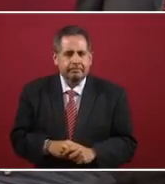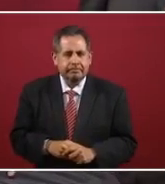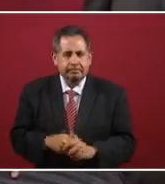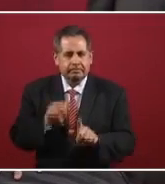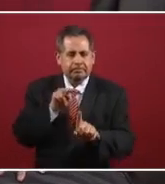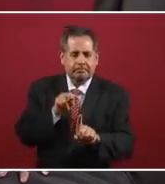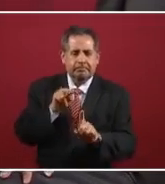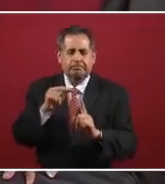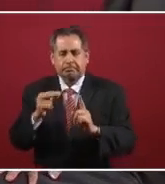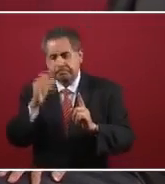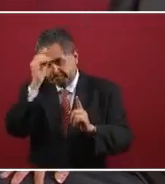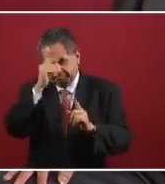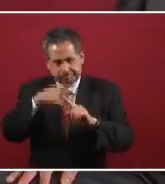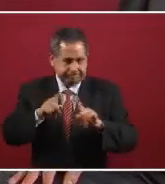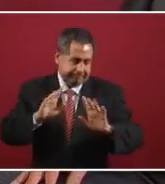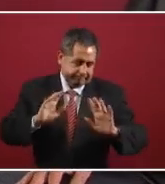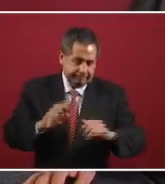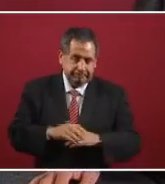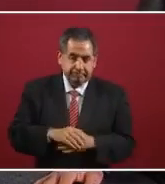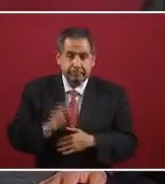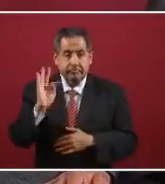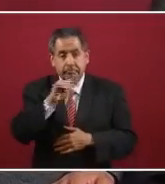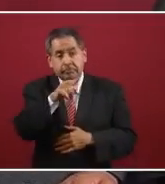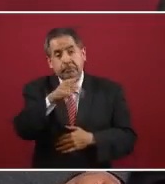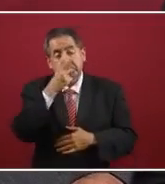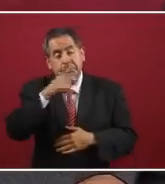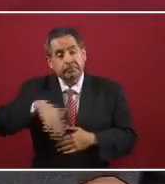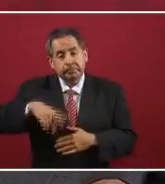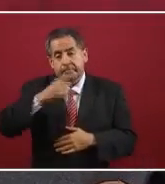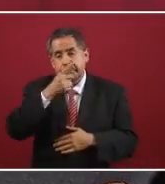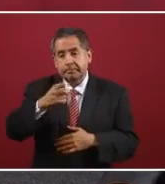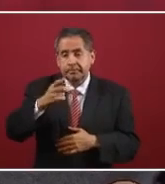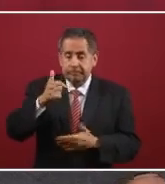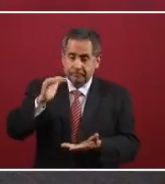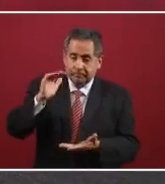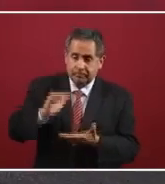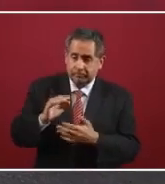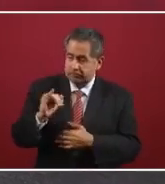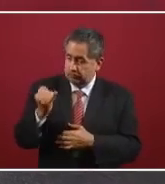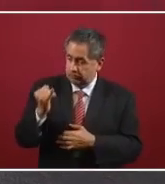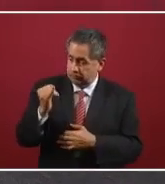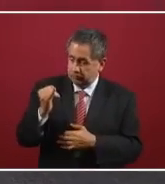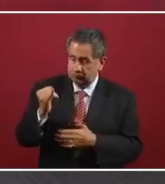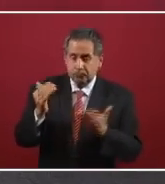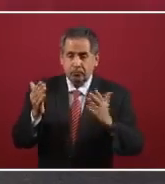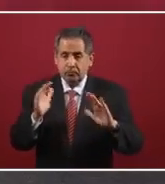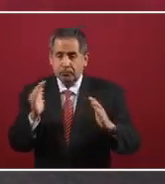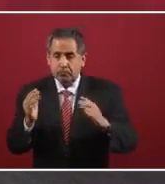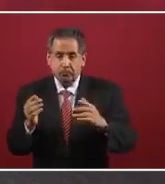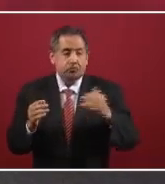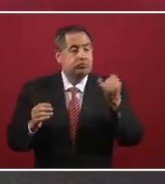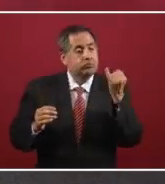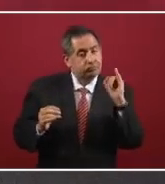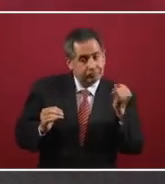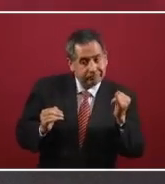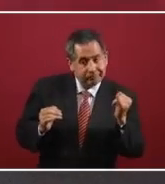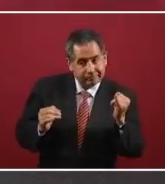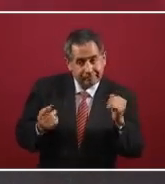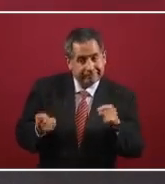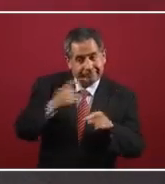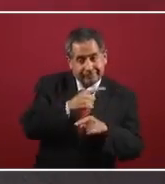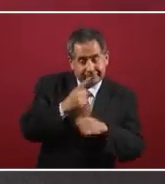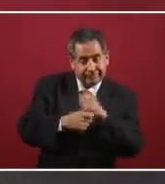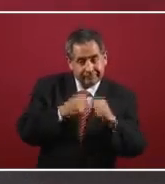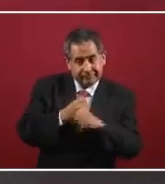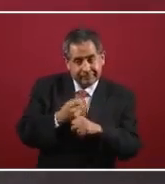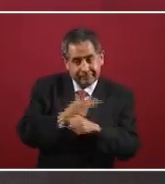vea uno las cosas, ¿no? A lo mejor te refieres de que bajó en junio con relación a junio del año